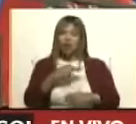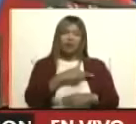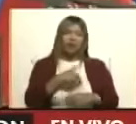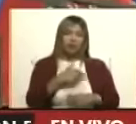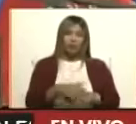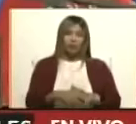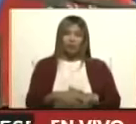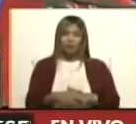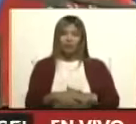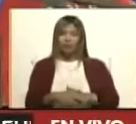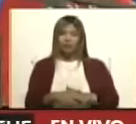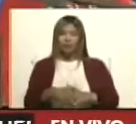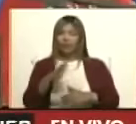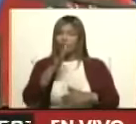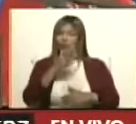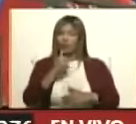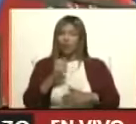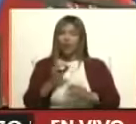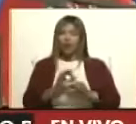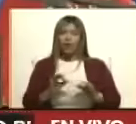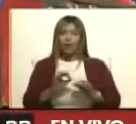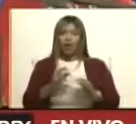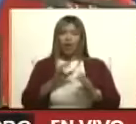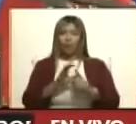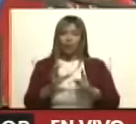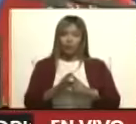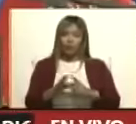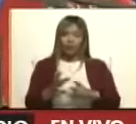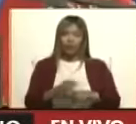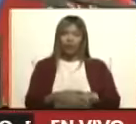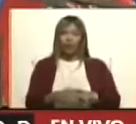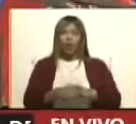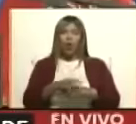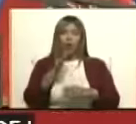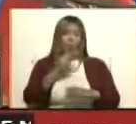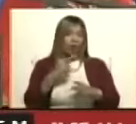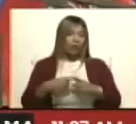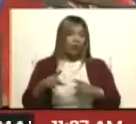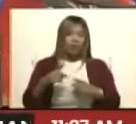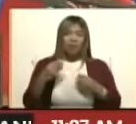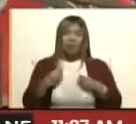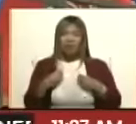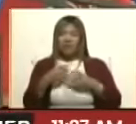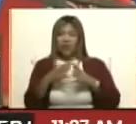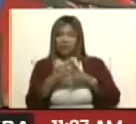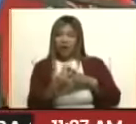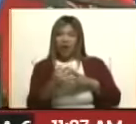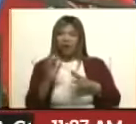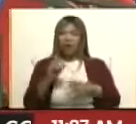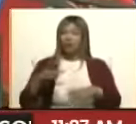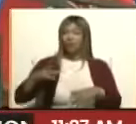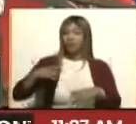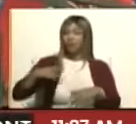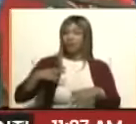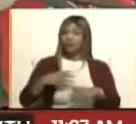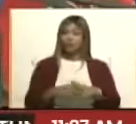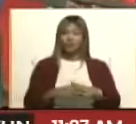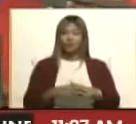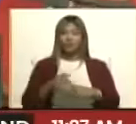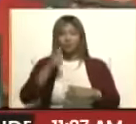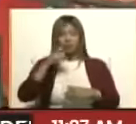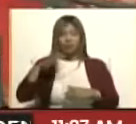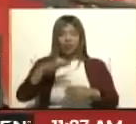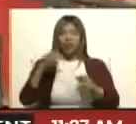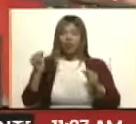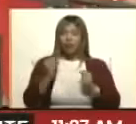religión, no hay nada cultural, no hay una diferencia si vives en un barrio, en una urbanización, en el Llano, en